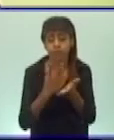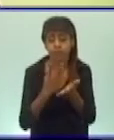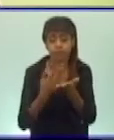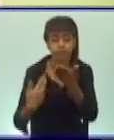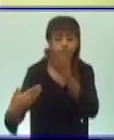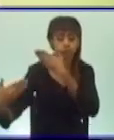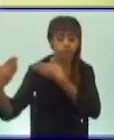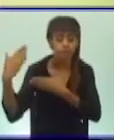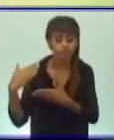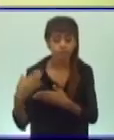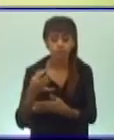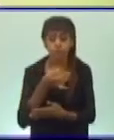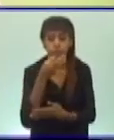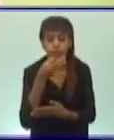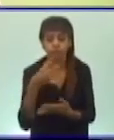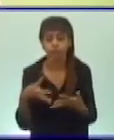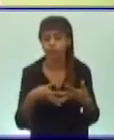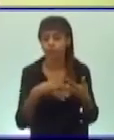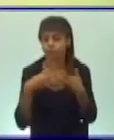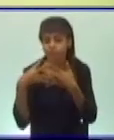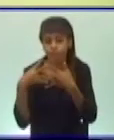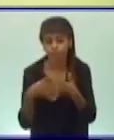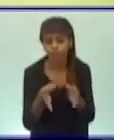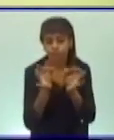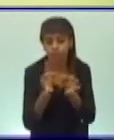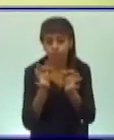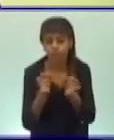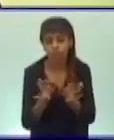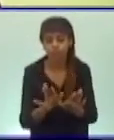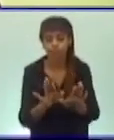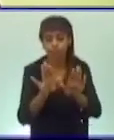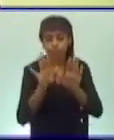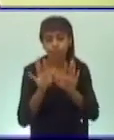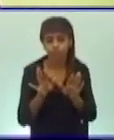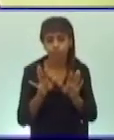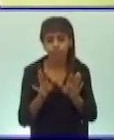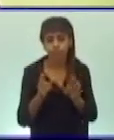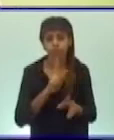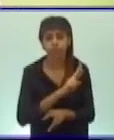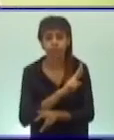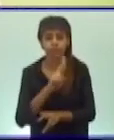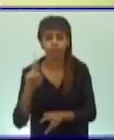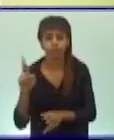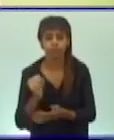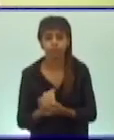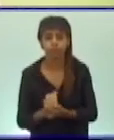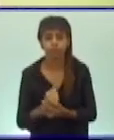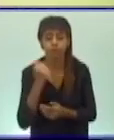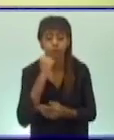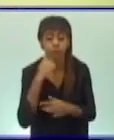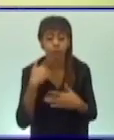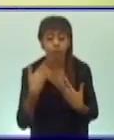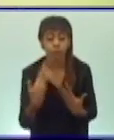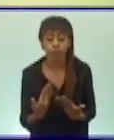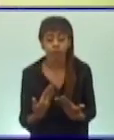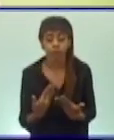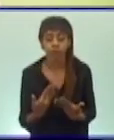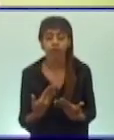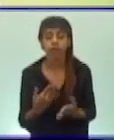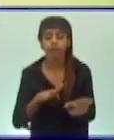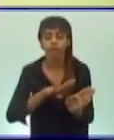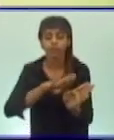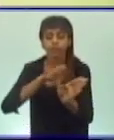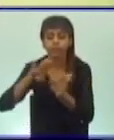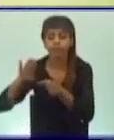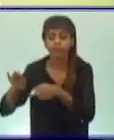la política norteamericana siempre estuvo en función de detener el triunfo de la revolución y que además pretendía aislar a